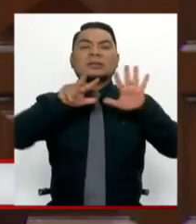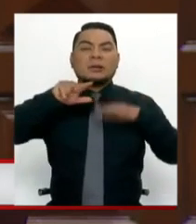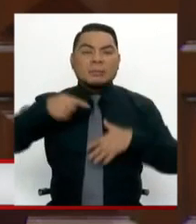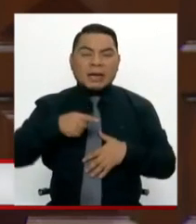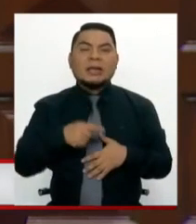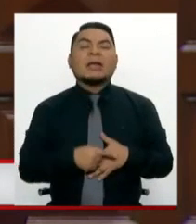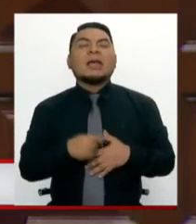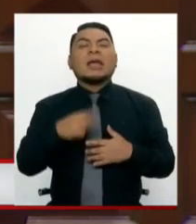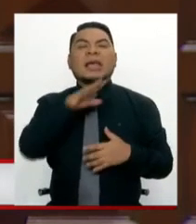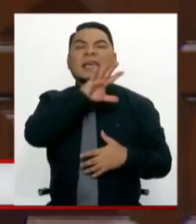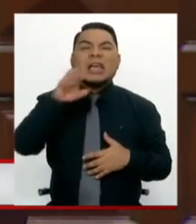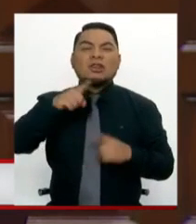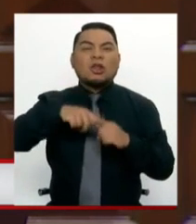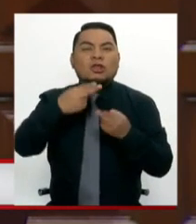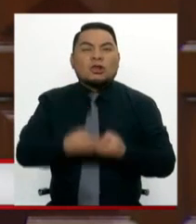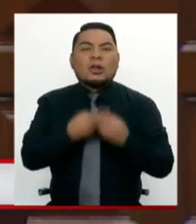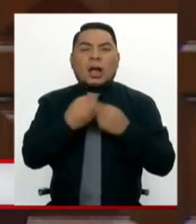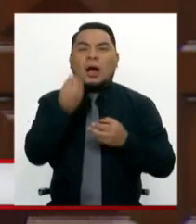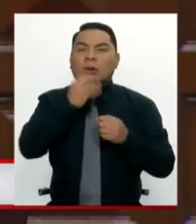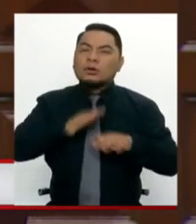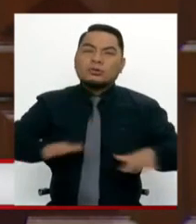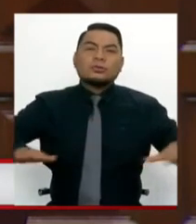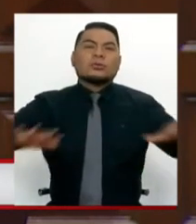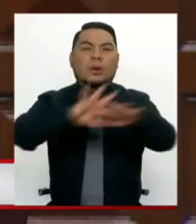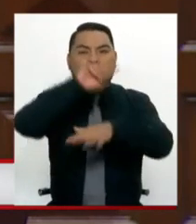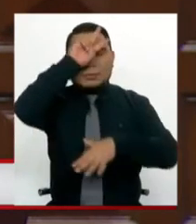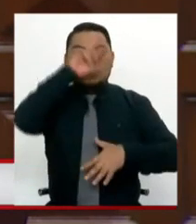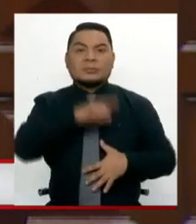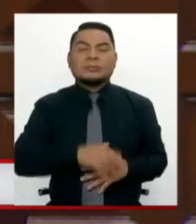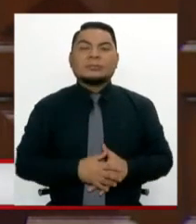161.500 toneladas de alimentos en todo el territorio nacional.